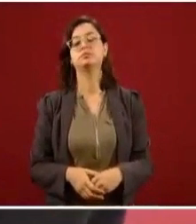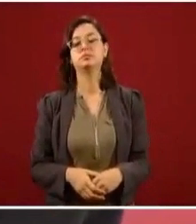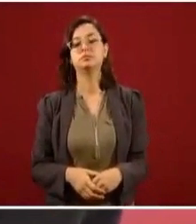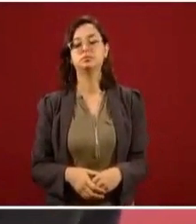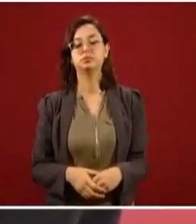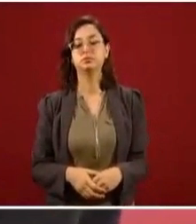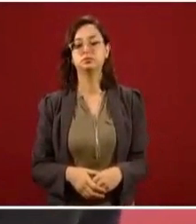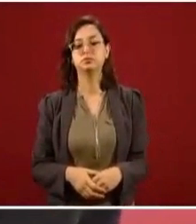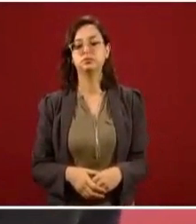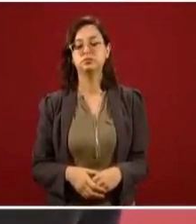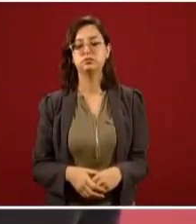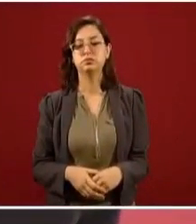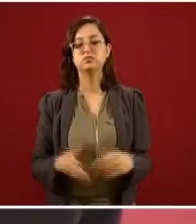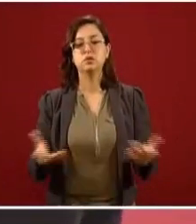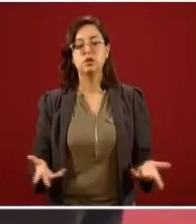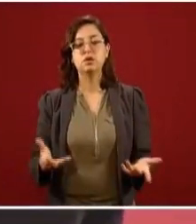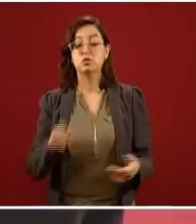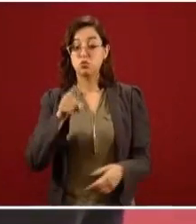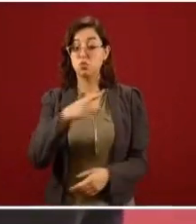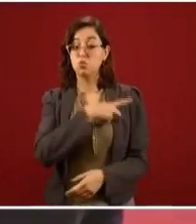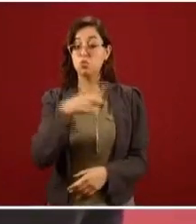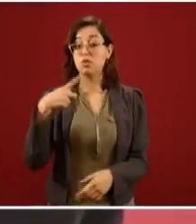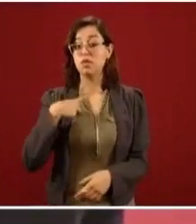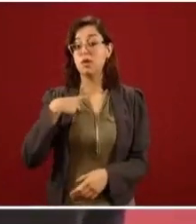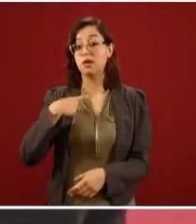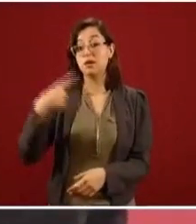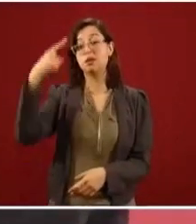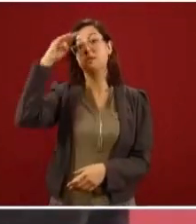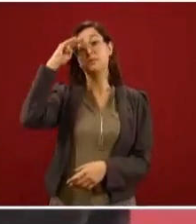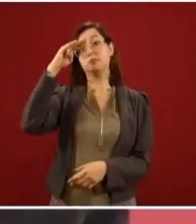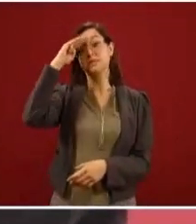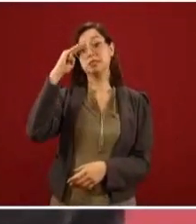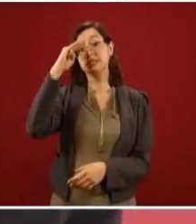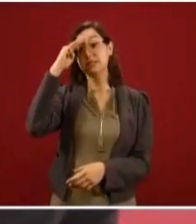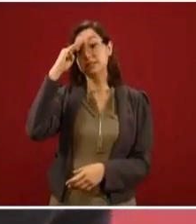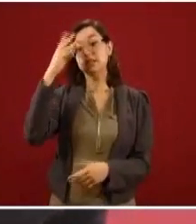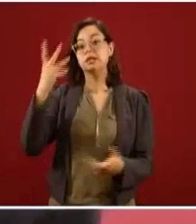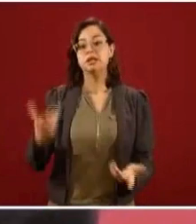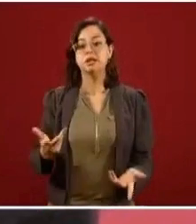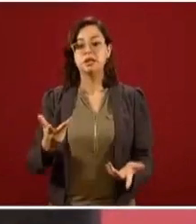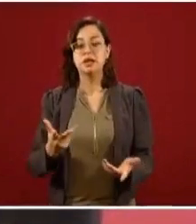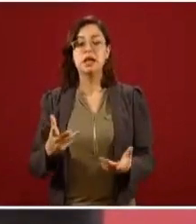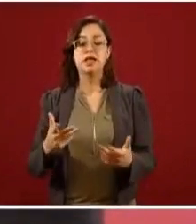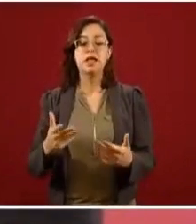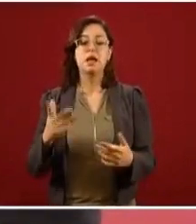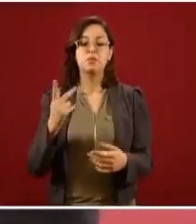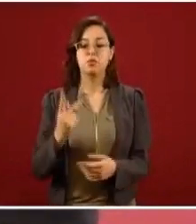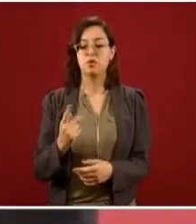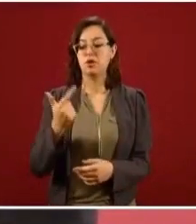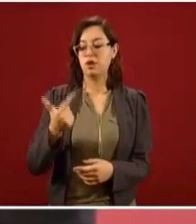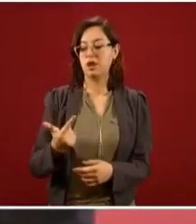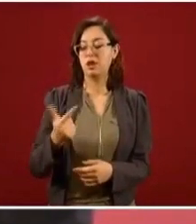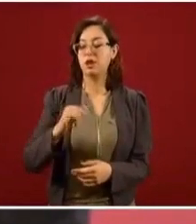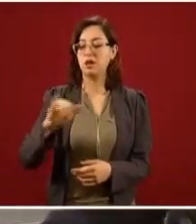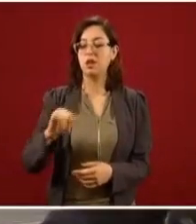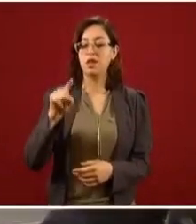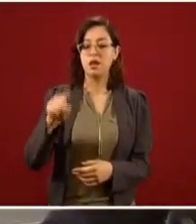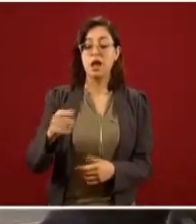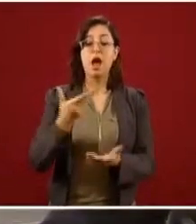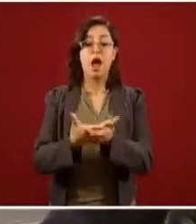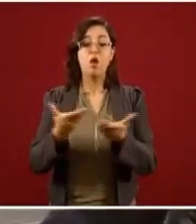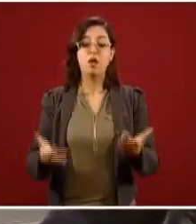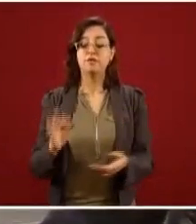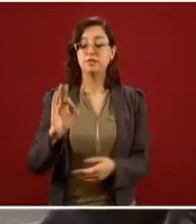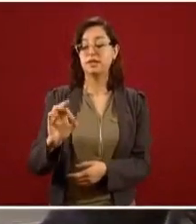que tomar en cuenta que ya lo que era la Procuraduría, ahora